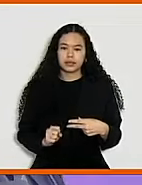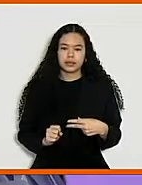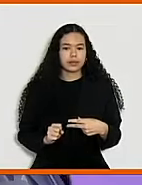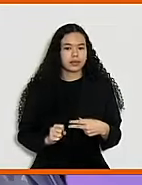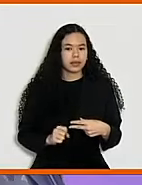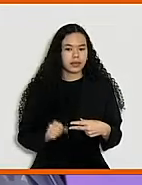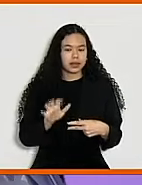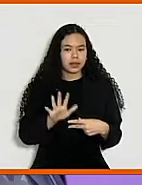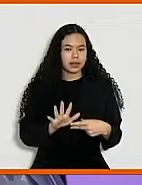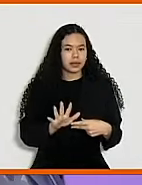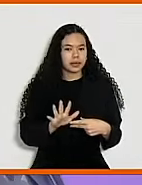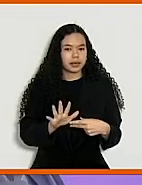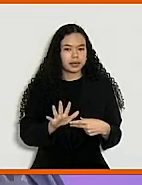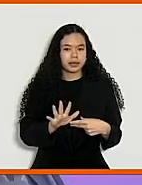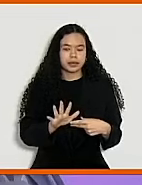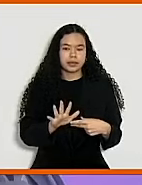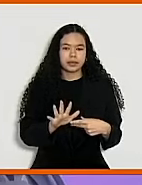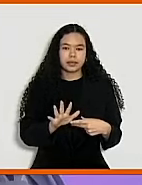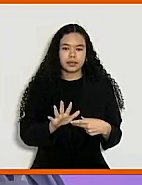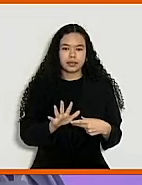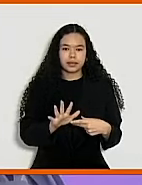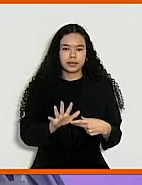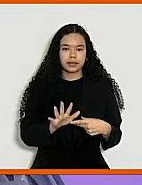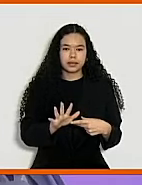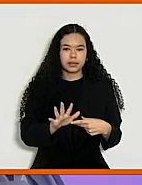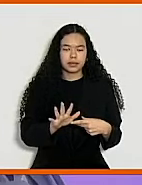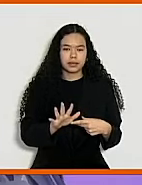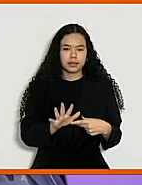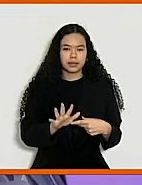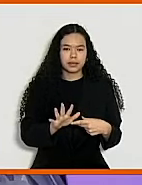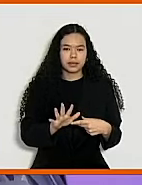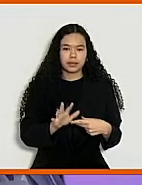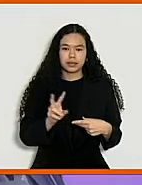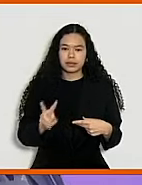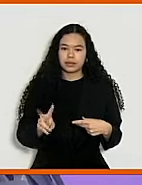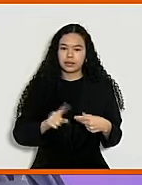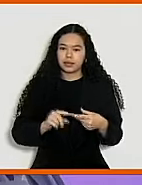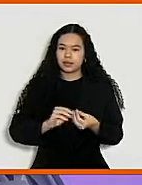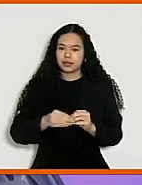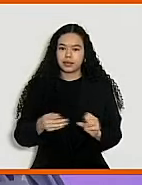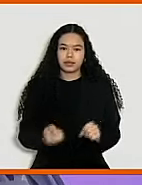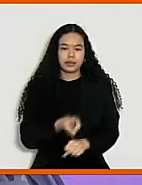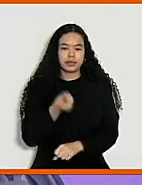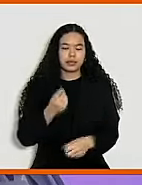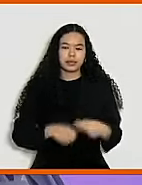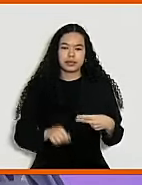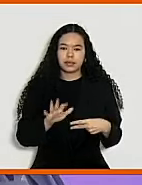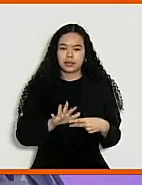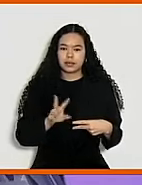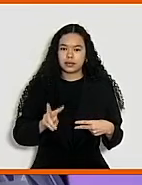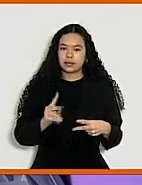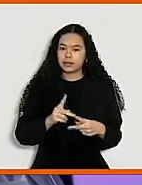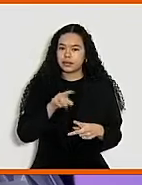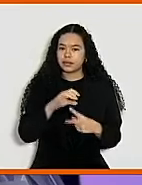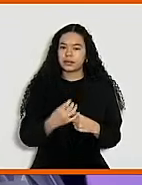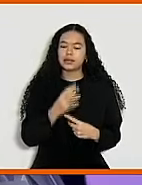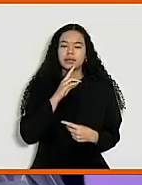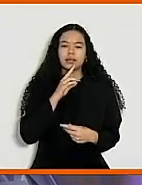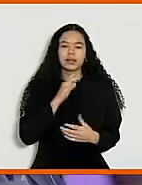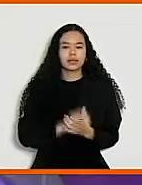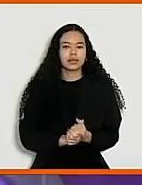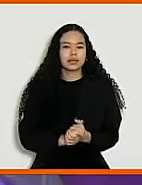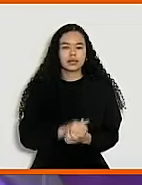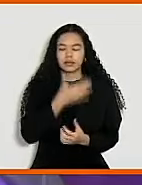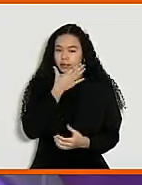El 5, segundo dígito. Y este es el 2, número favorecido 52, con su catrachada